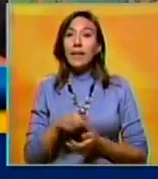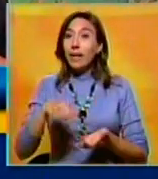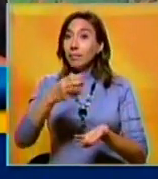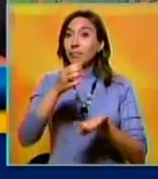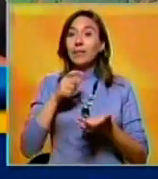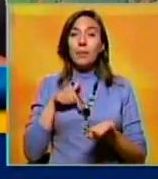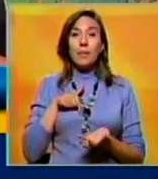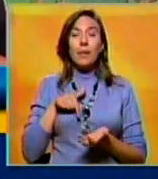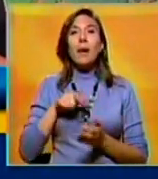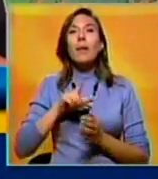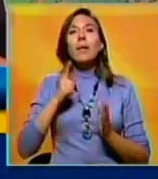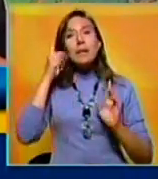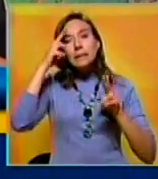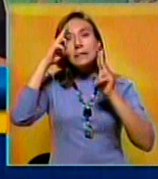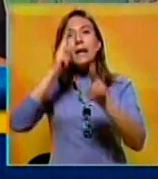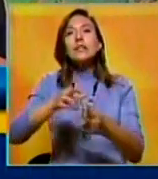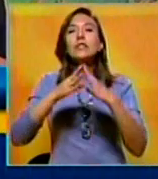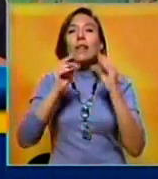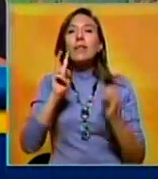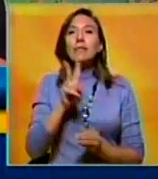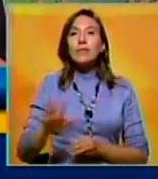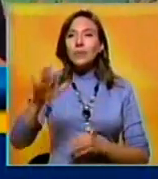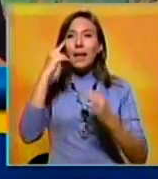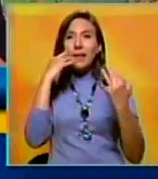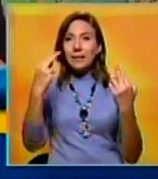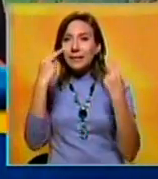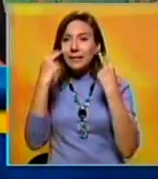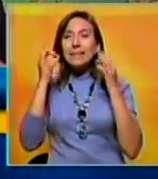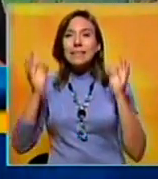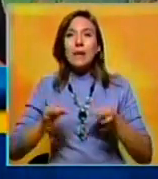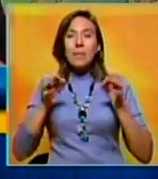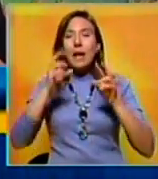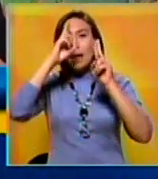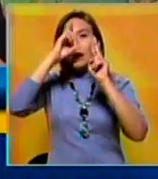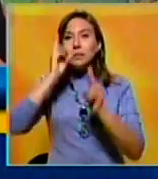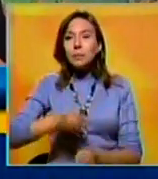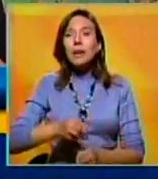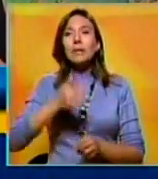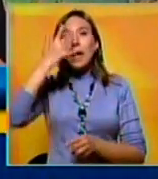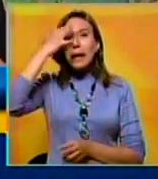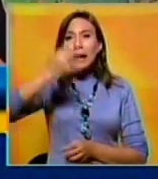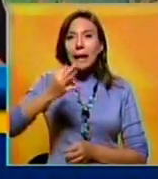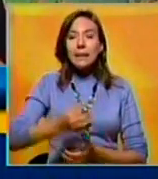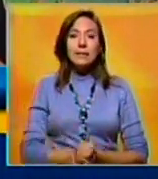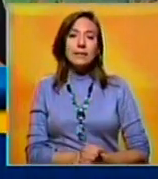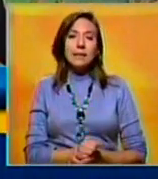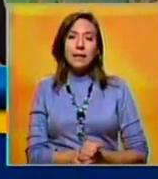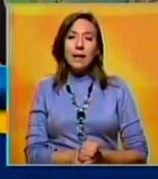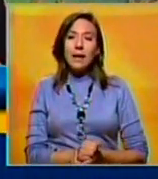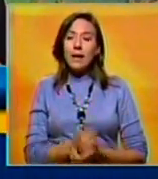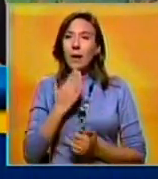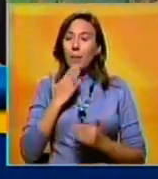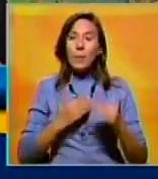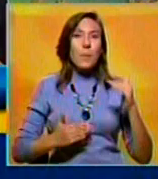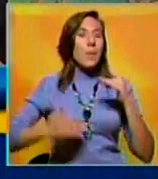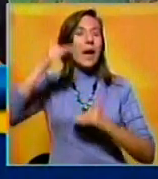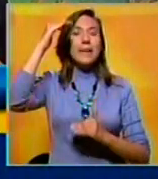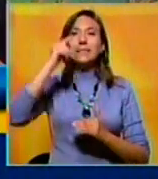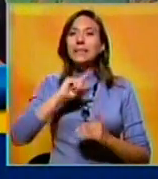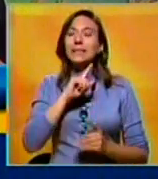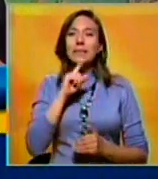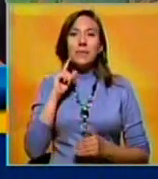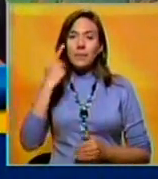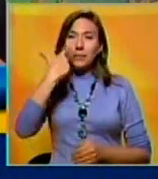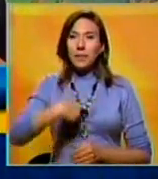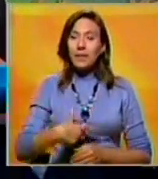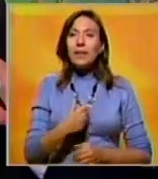Oro para todo ese país que nos sigue, no solamente concediéndonos respeto y credibilidad, la máxima meta de un comunicador social, sino